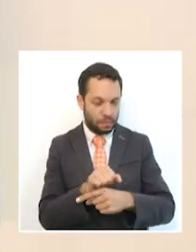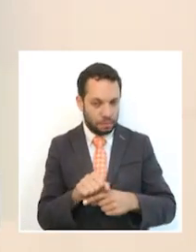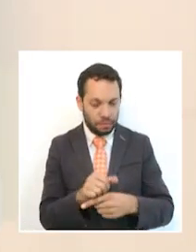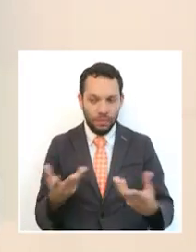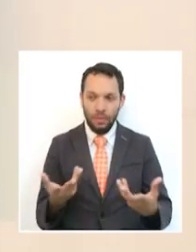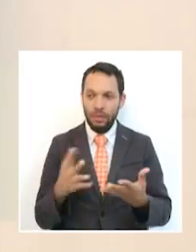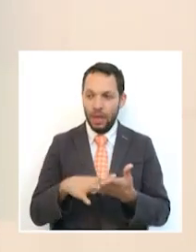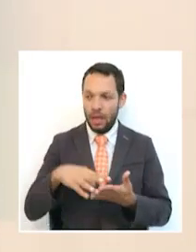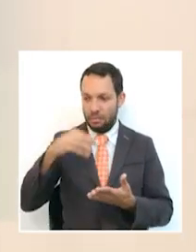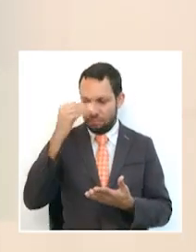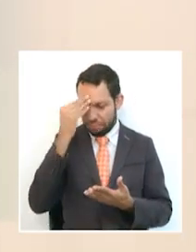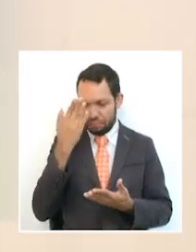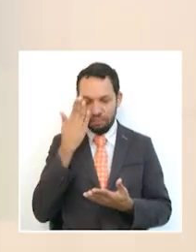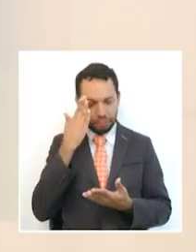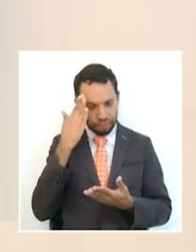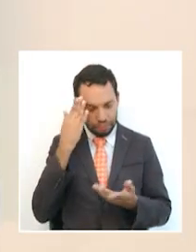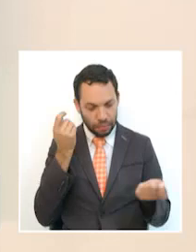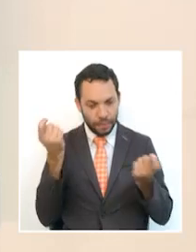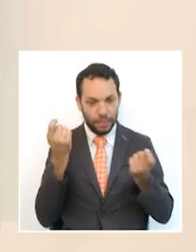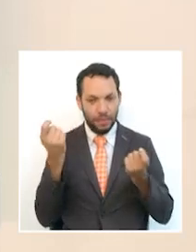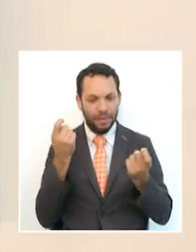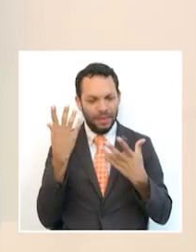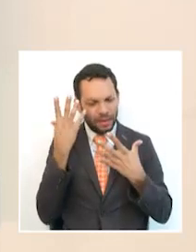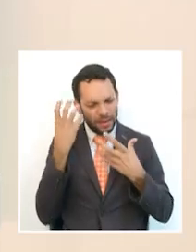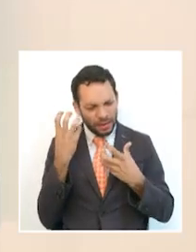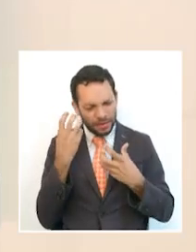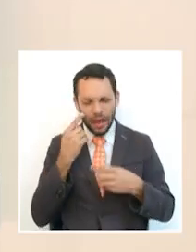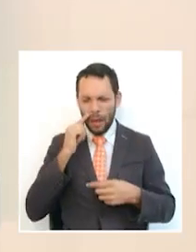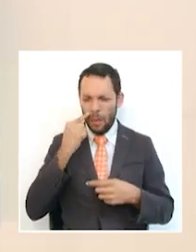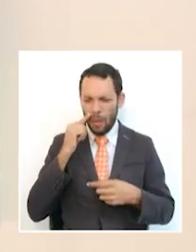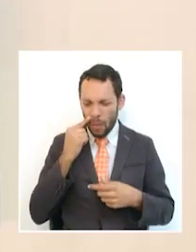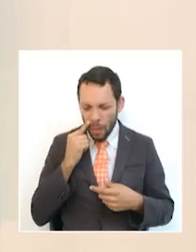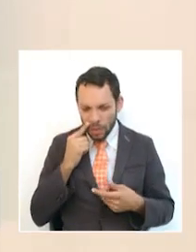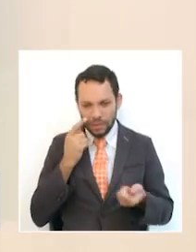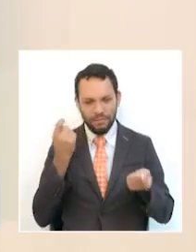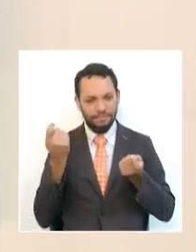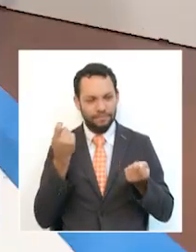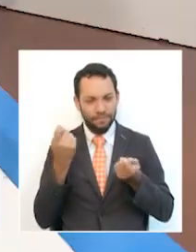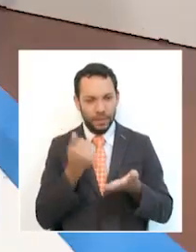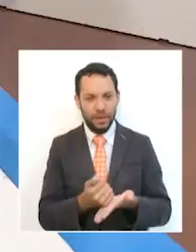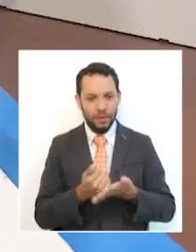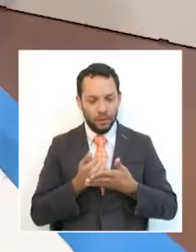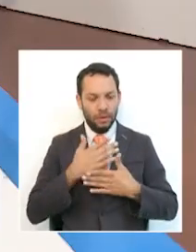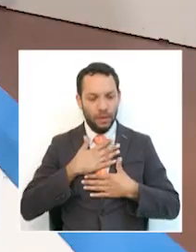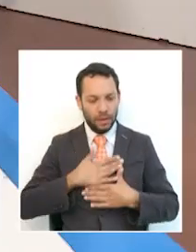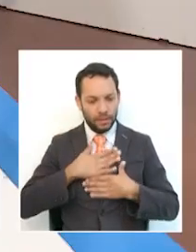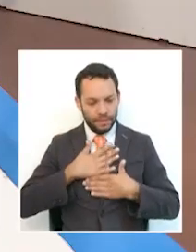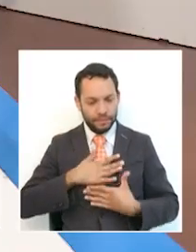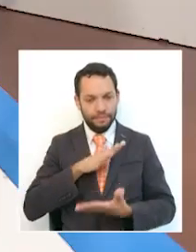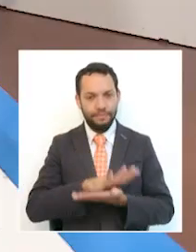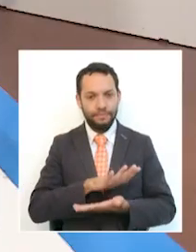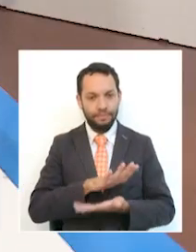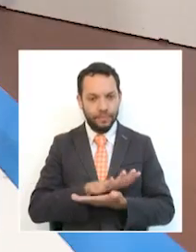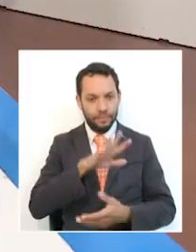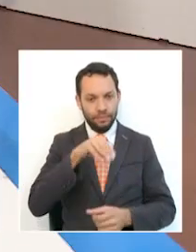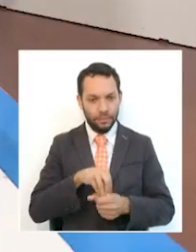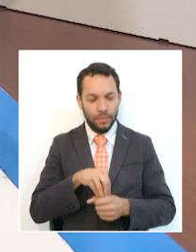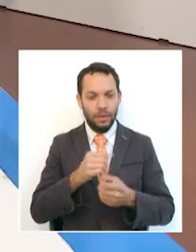un mejor manejo del estrés de las emociones porque esto es tan importante para nuestras vidas